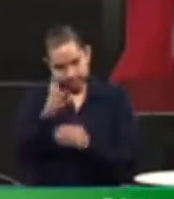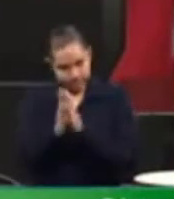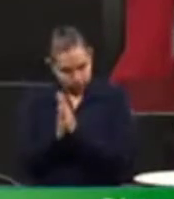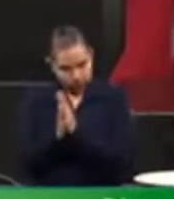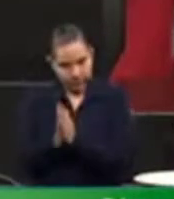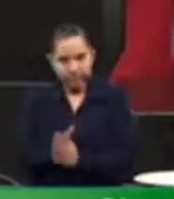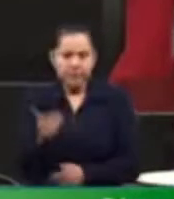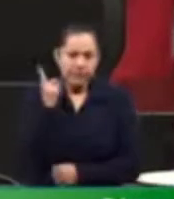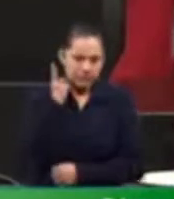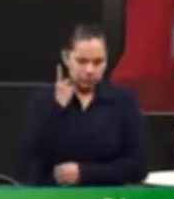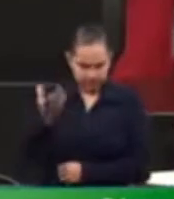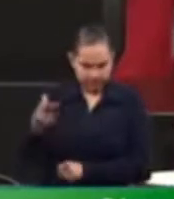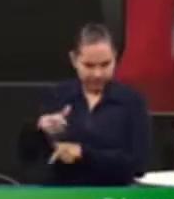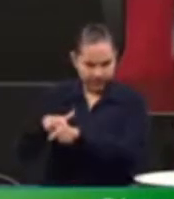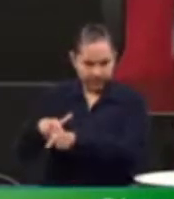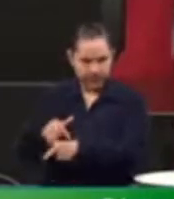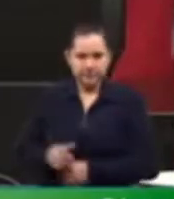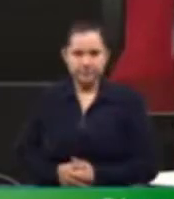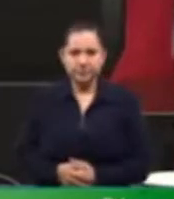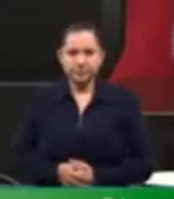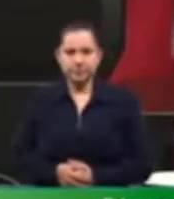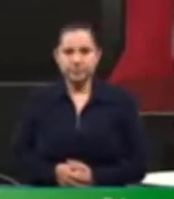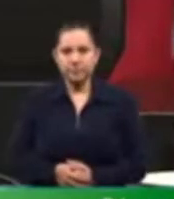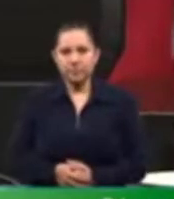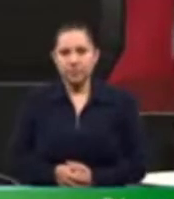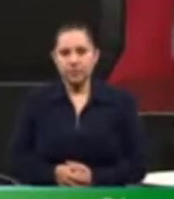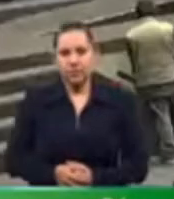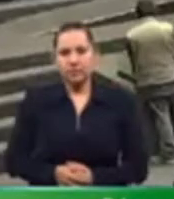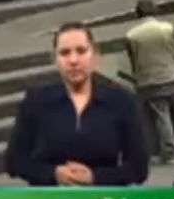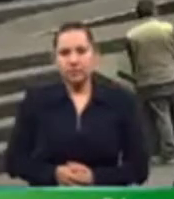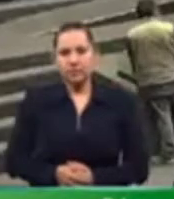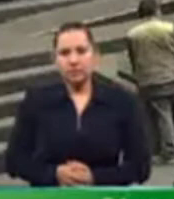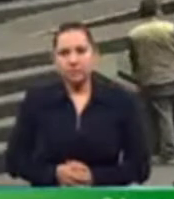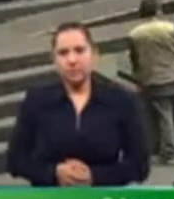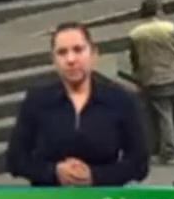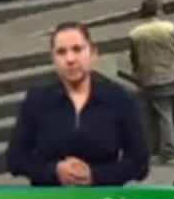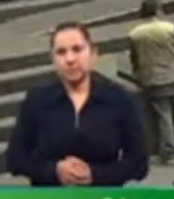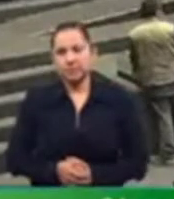Continúe, diputado, por favor. Ahorita que me dejen.